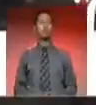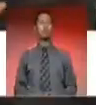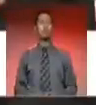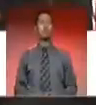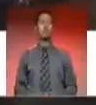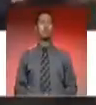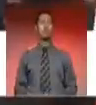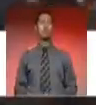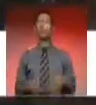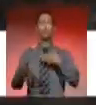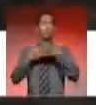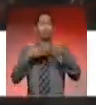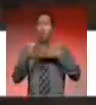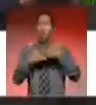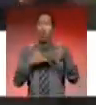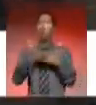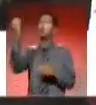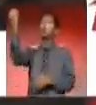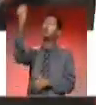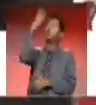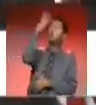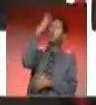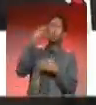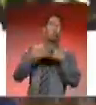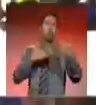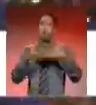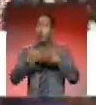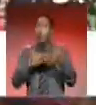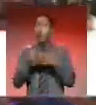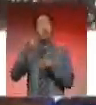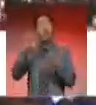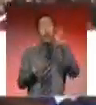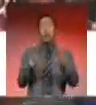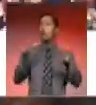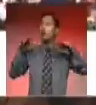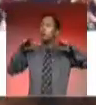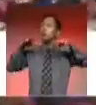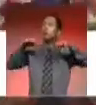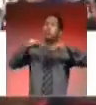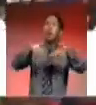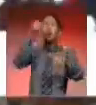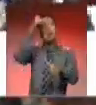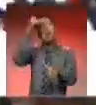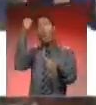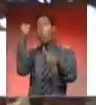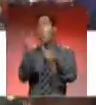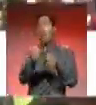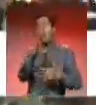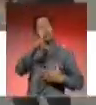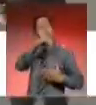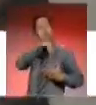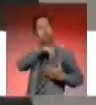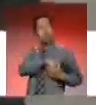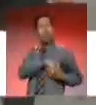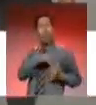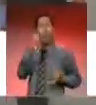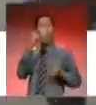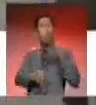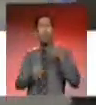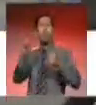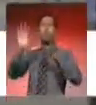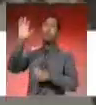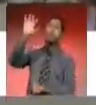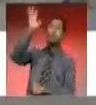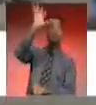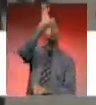No importaba el intenso sol, los asistentes querían llevarse en su mente y corazón el último saludo del mandatario que